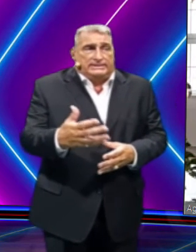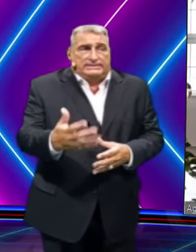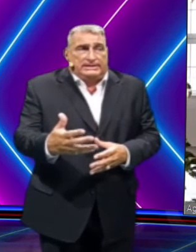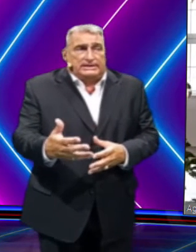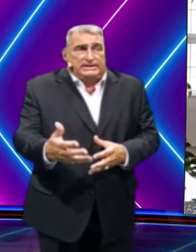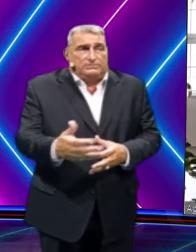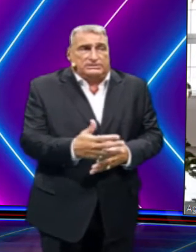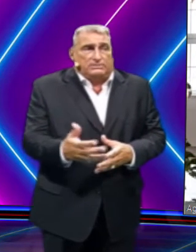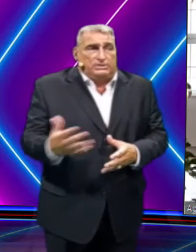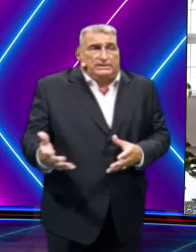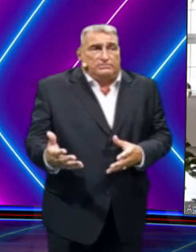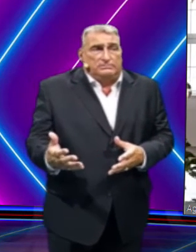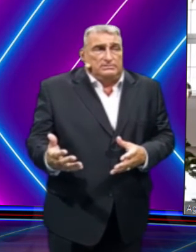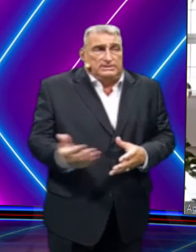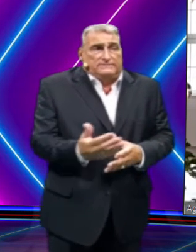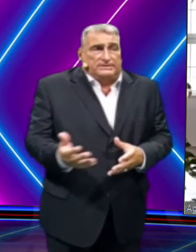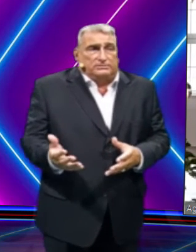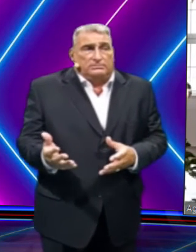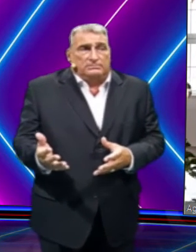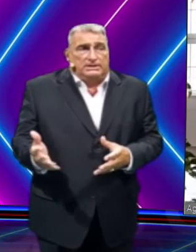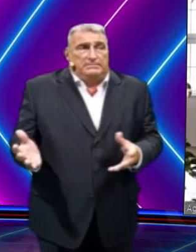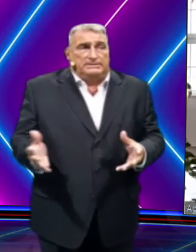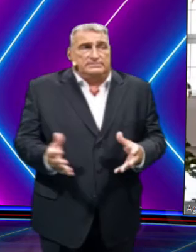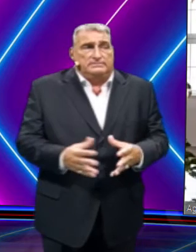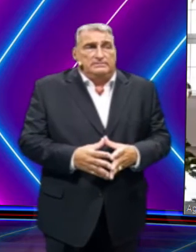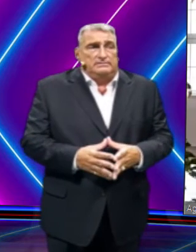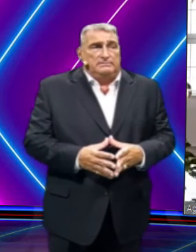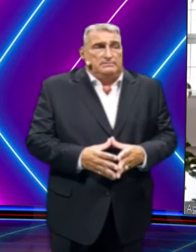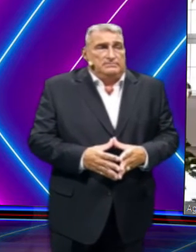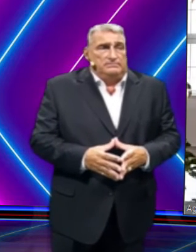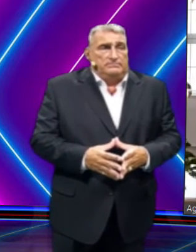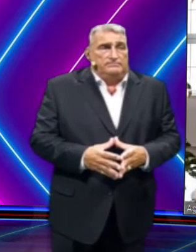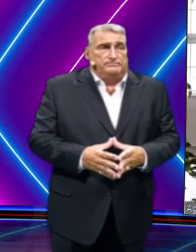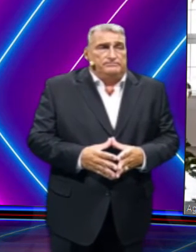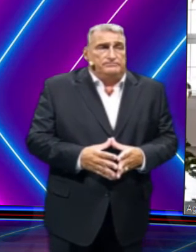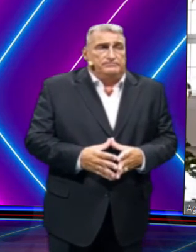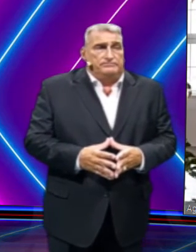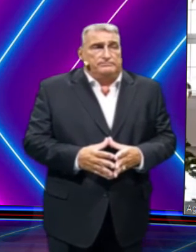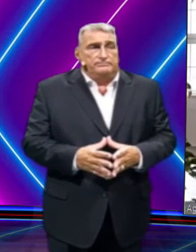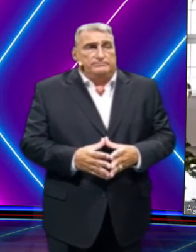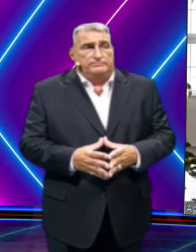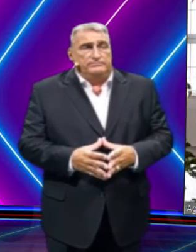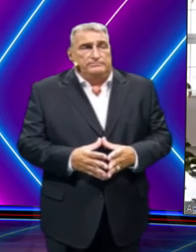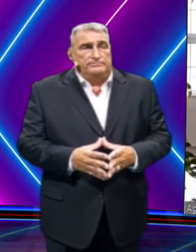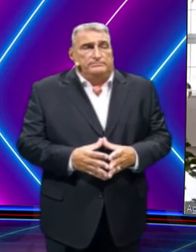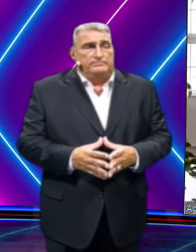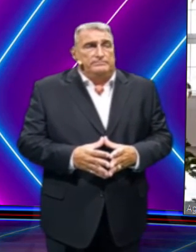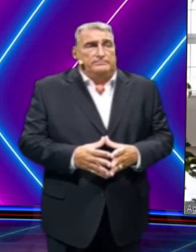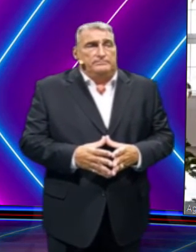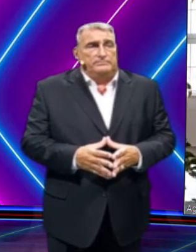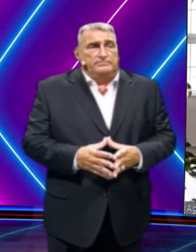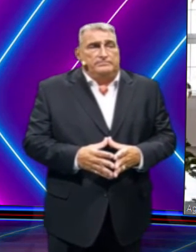La gente que tiene riesgo se está cuidando. Ese es el factor, nada más. La gente que, bueno, pero está